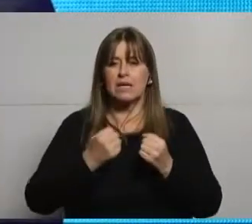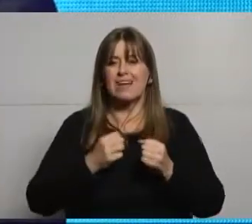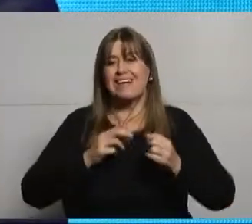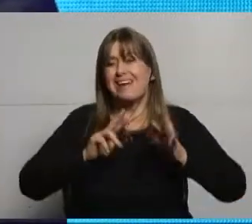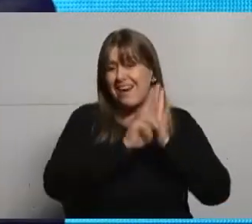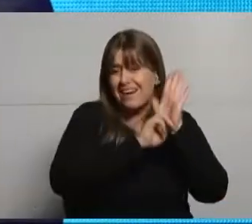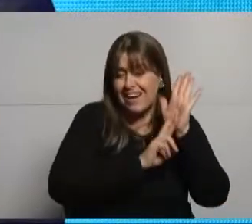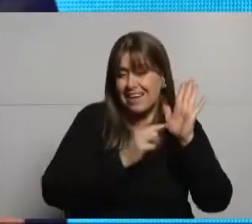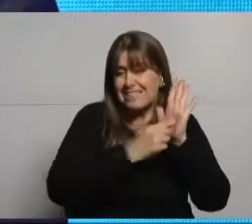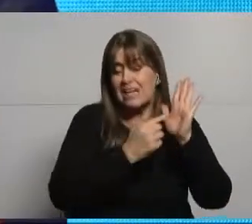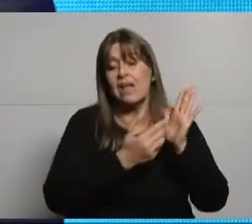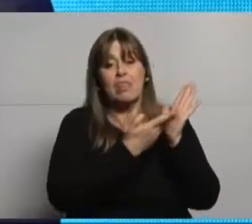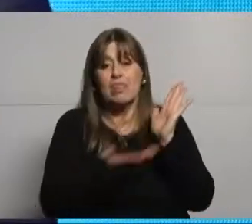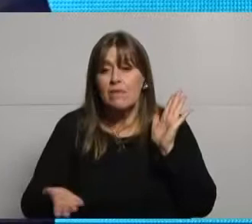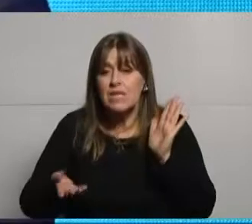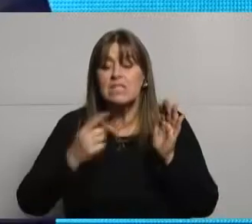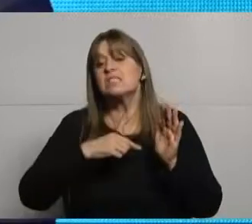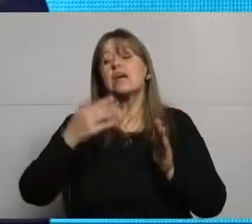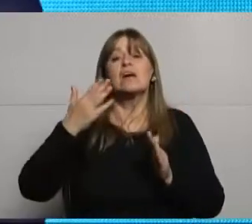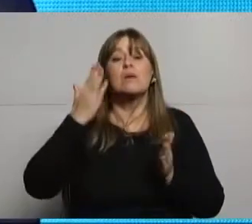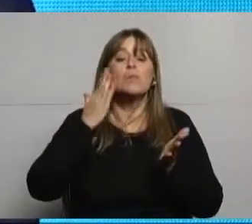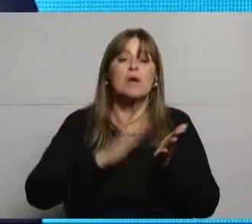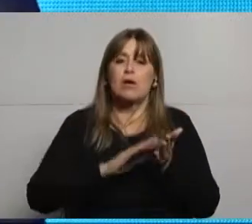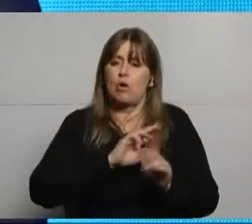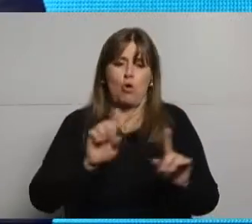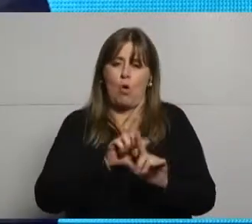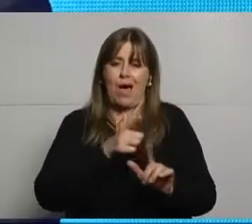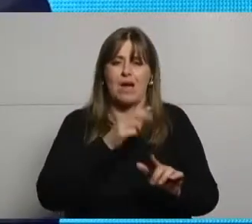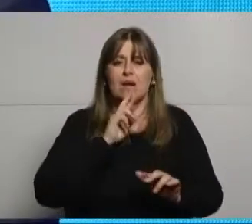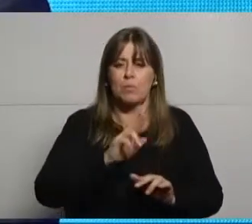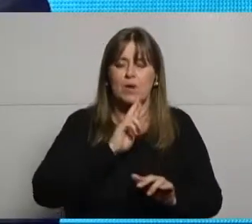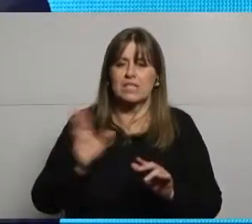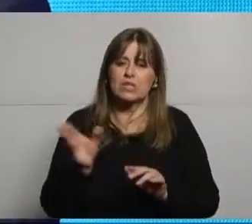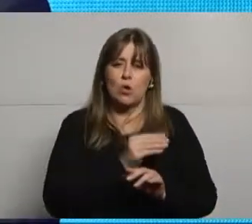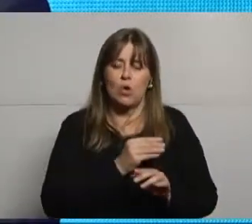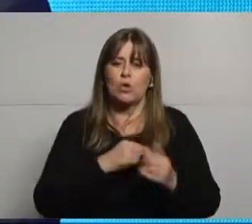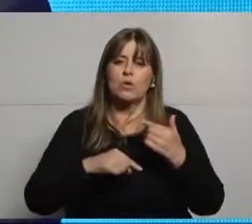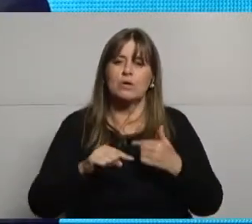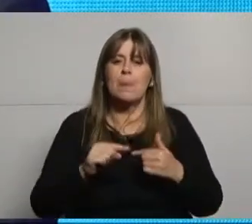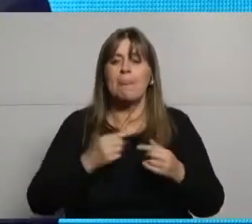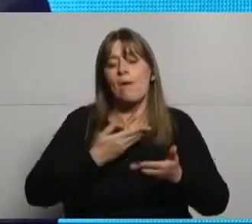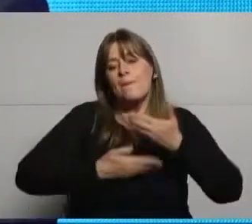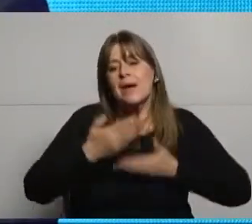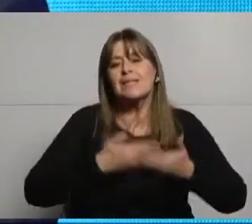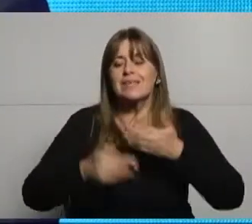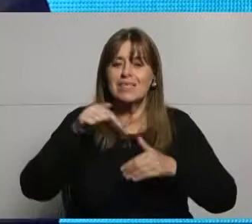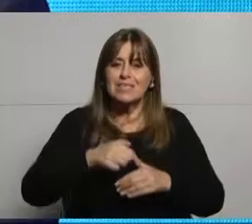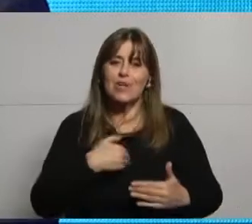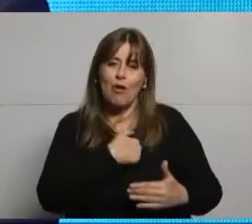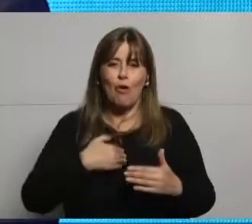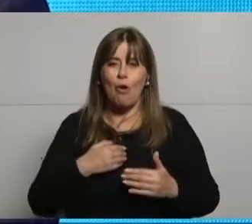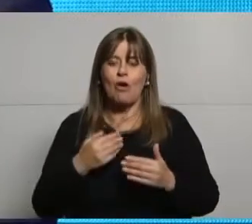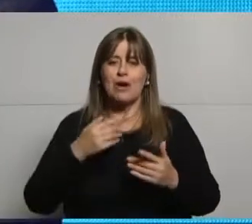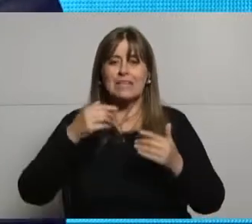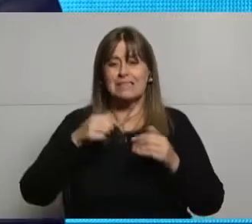regulatorio desde la evidencia y desde el azar. No tenemos todas las respuestas, naturalmente. O sea, yo he compartido con ustedes, me ha tocado a mí en este rol de panel ser más